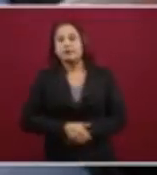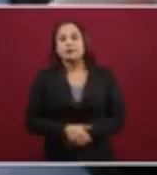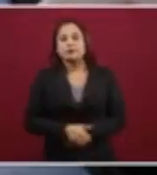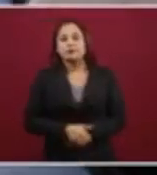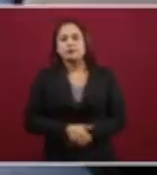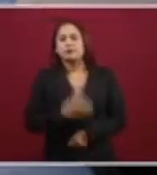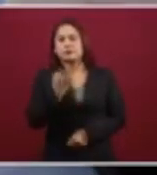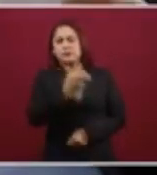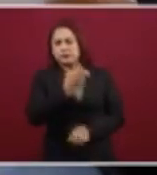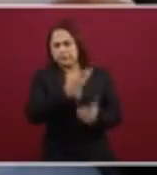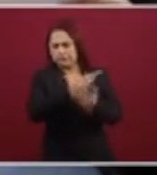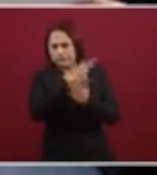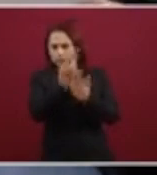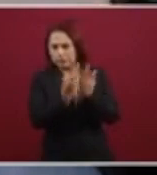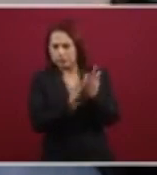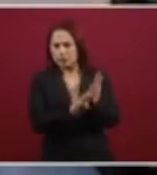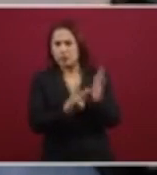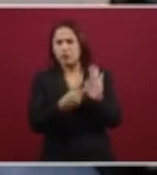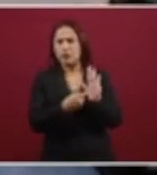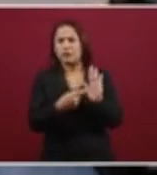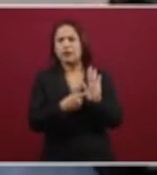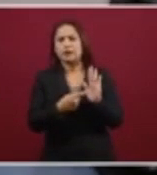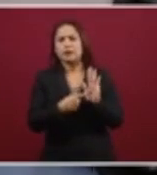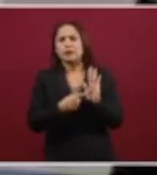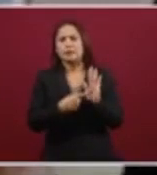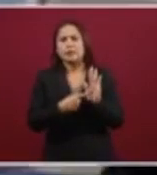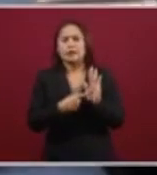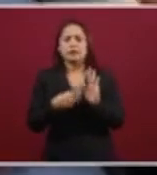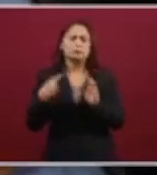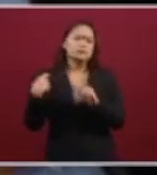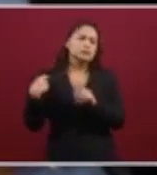sido casi durante un cuarto de siglo